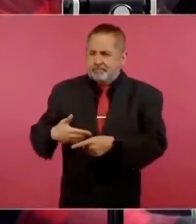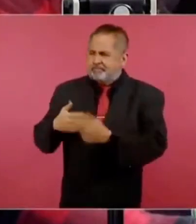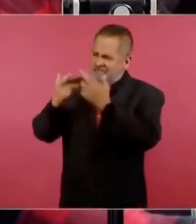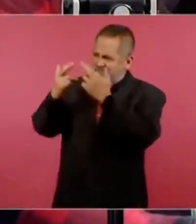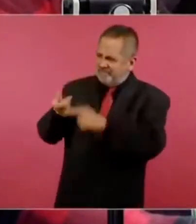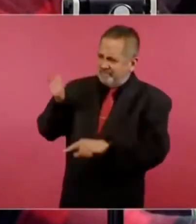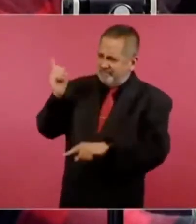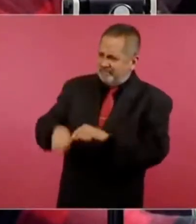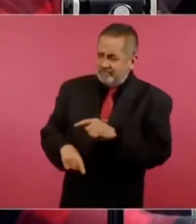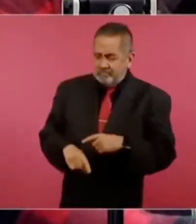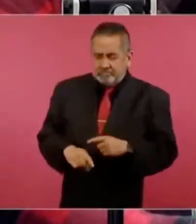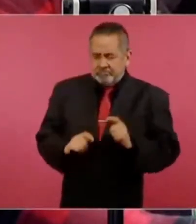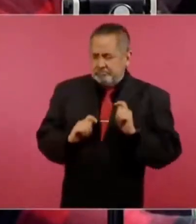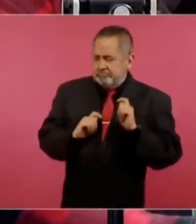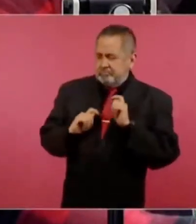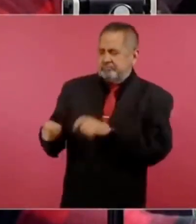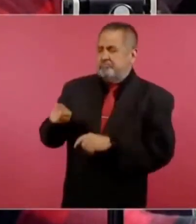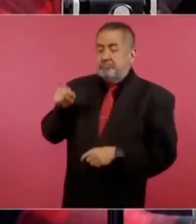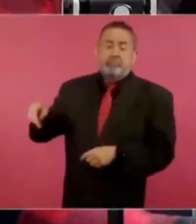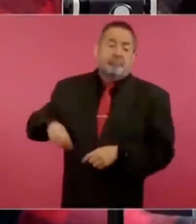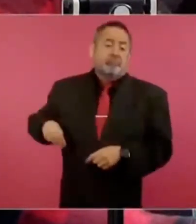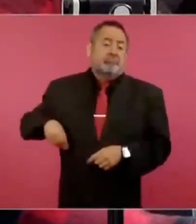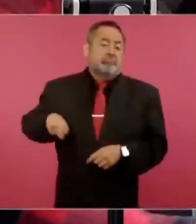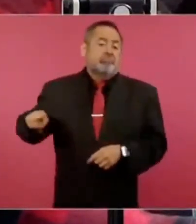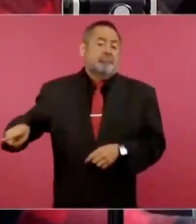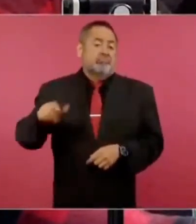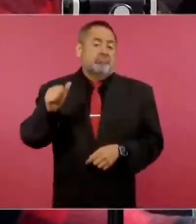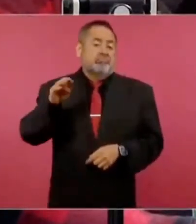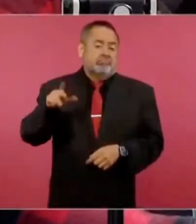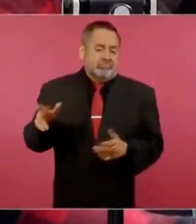endosarle este desastre a usted.